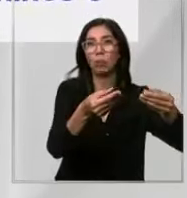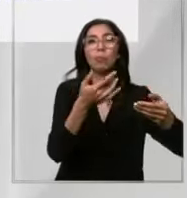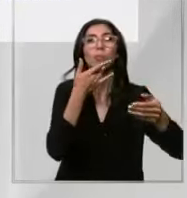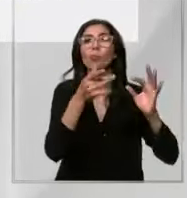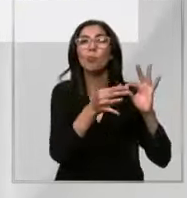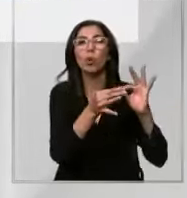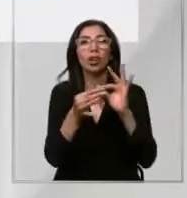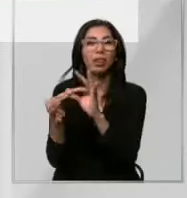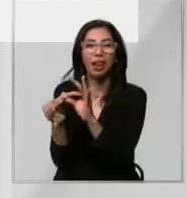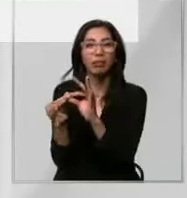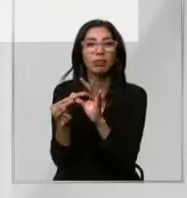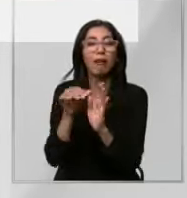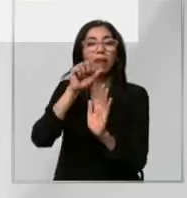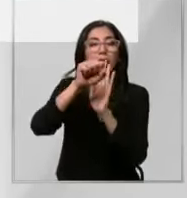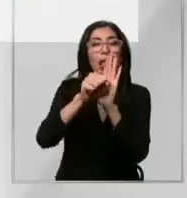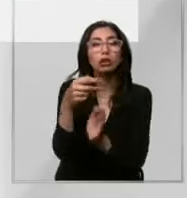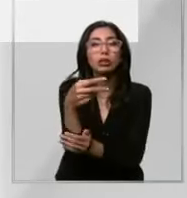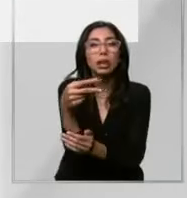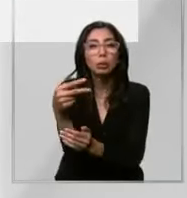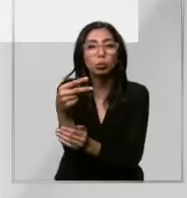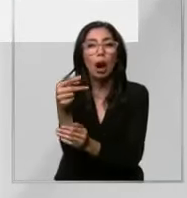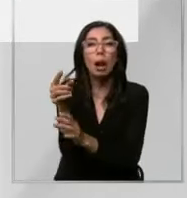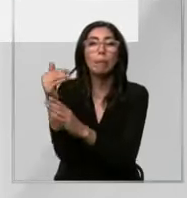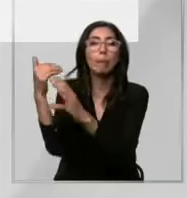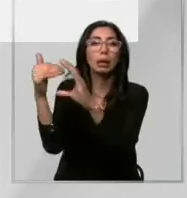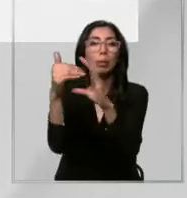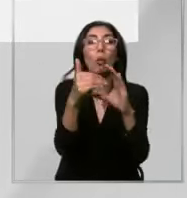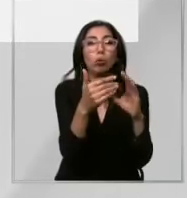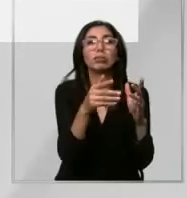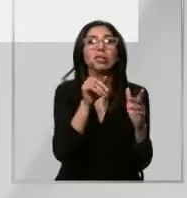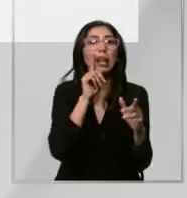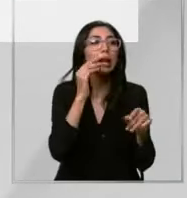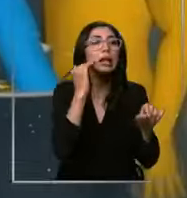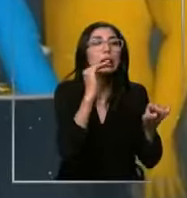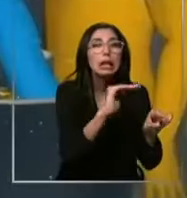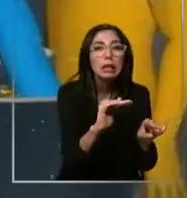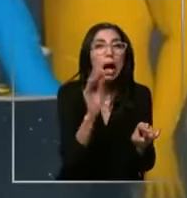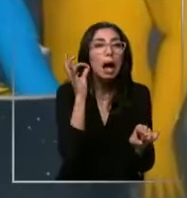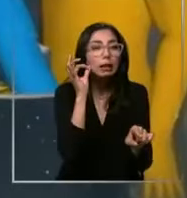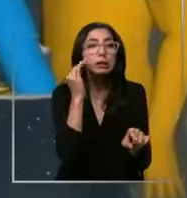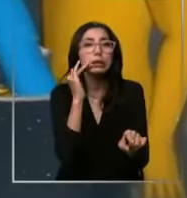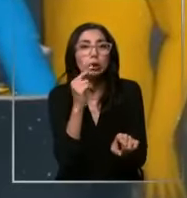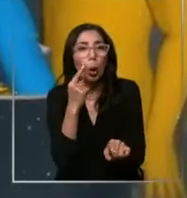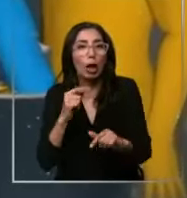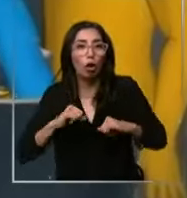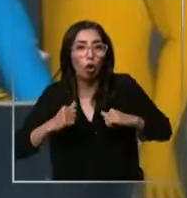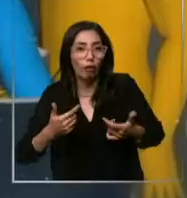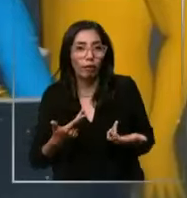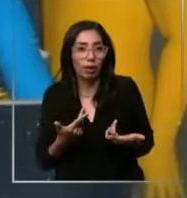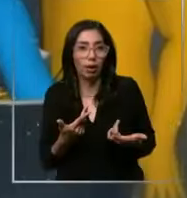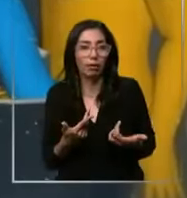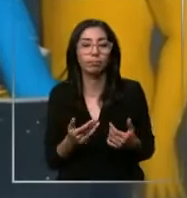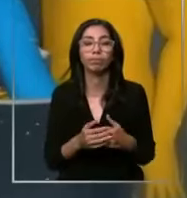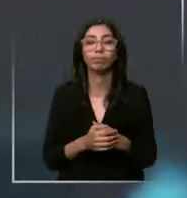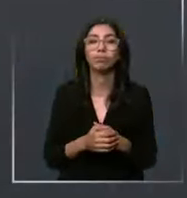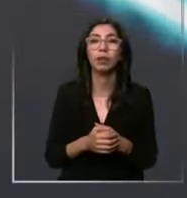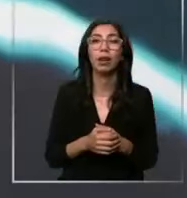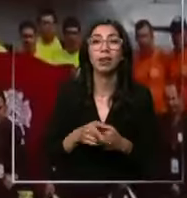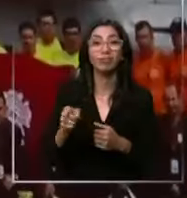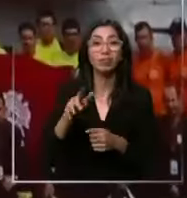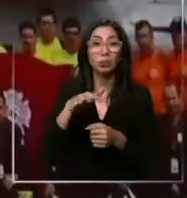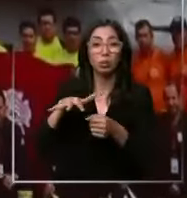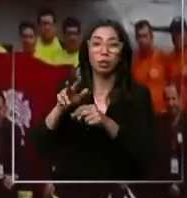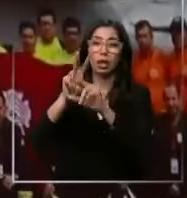presunto delito de pornografía con utilización de niñas niños o adolescentes un caso que se encuentra bajo investigación que ha